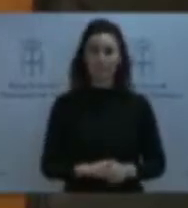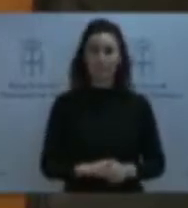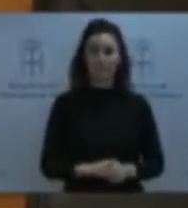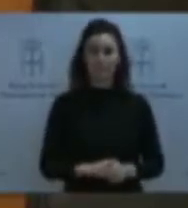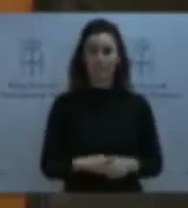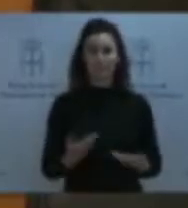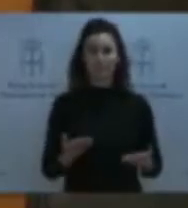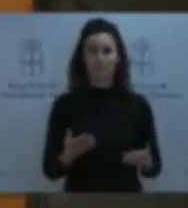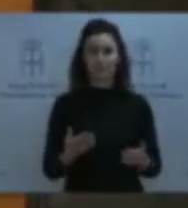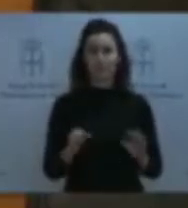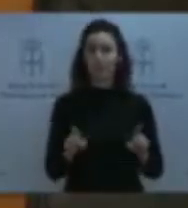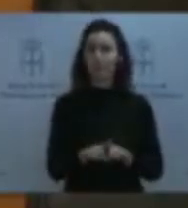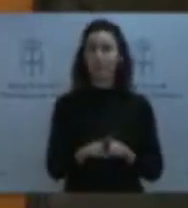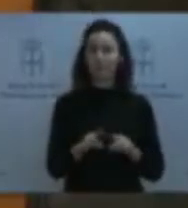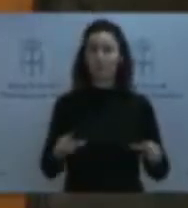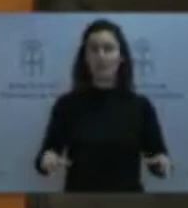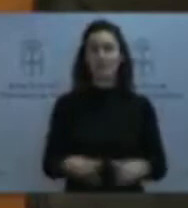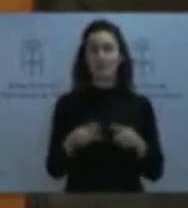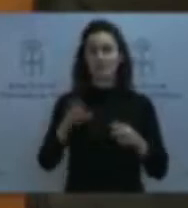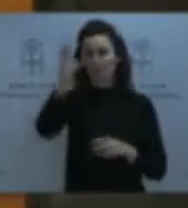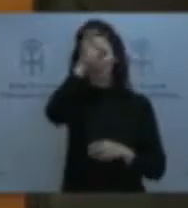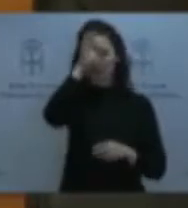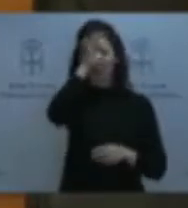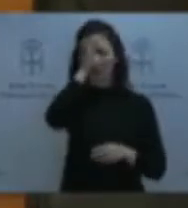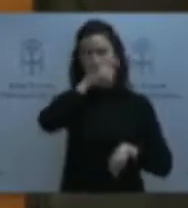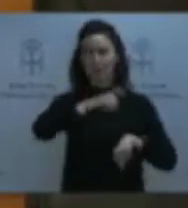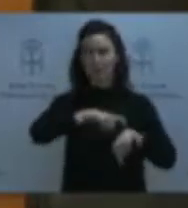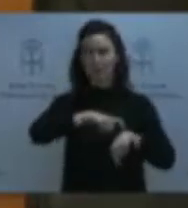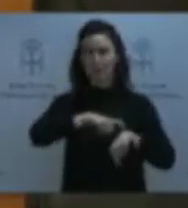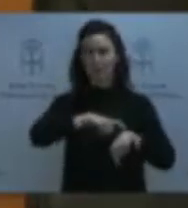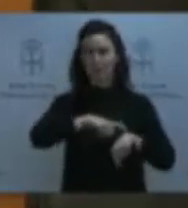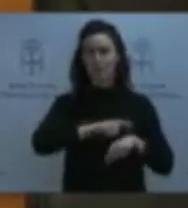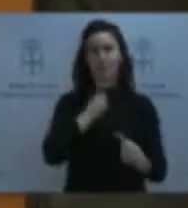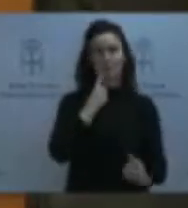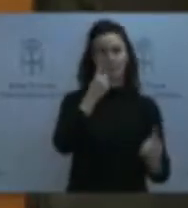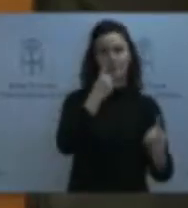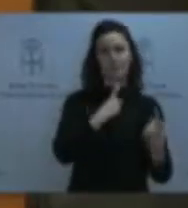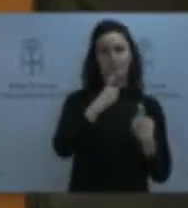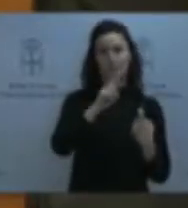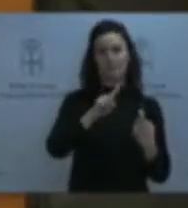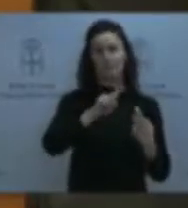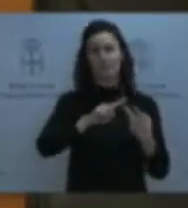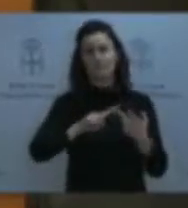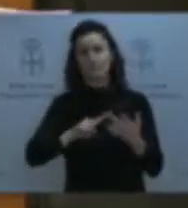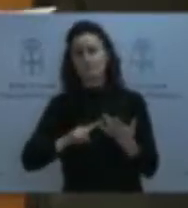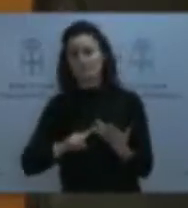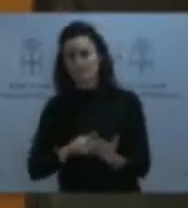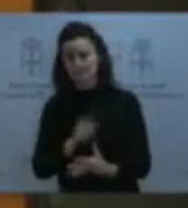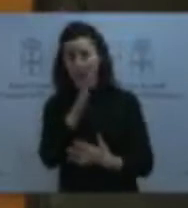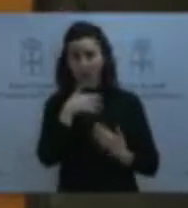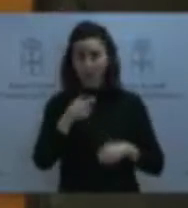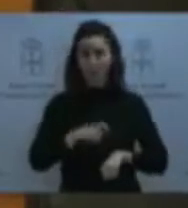científicas en cuanto a tiempos de primeras y de sucesivas. En cuanto a los tiempos, actualmente 3 primeras consultas,